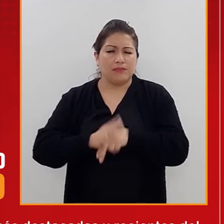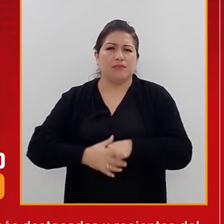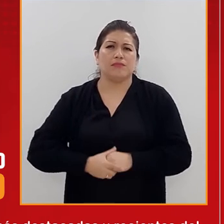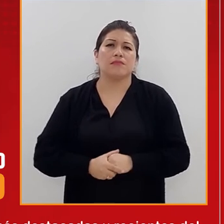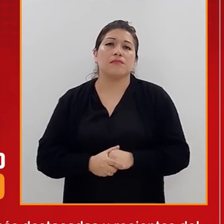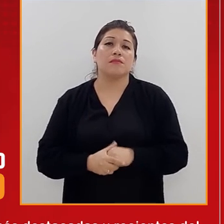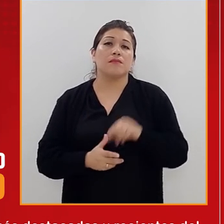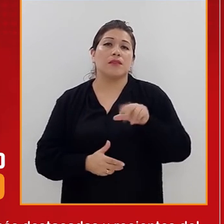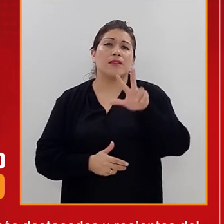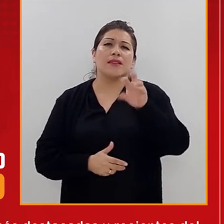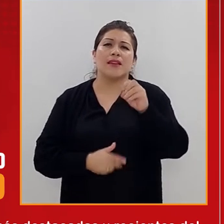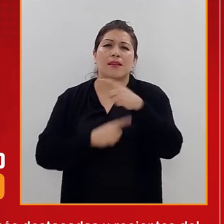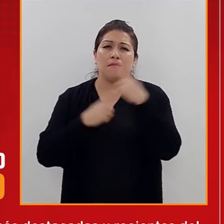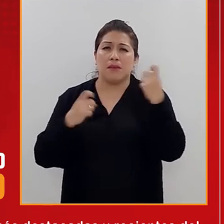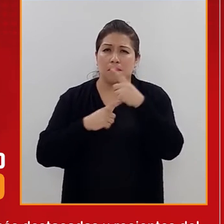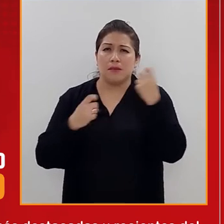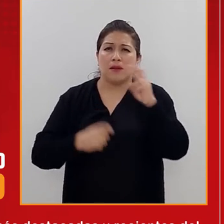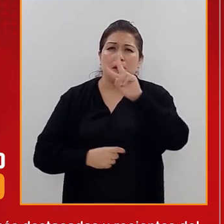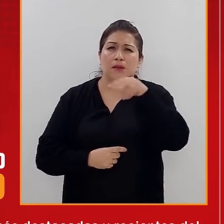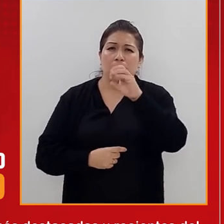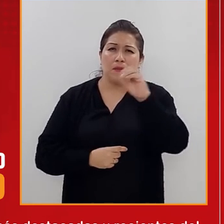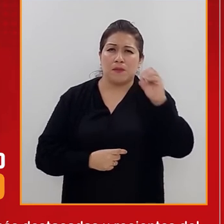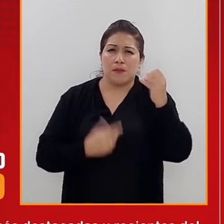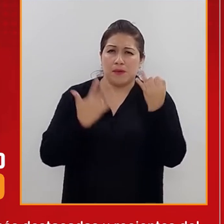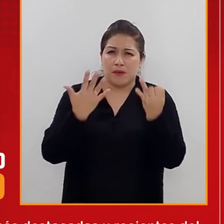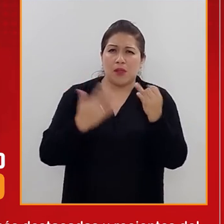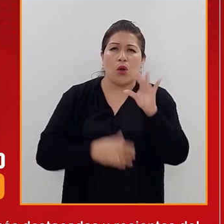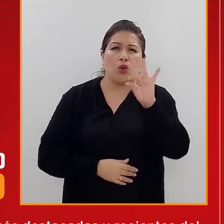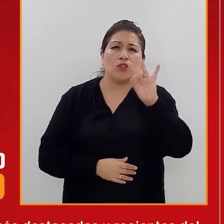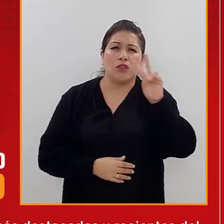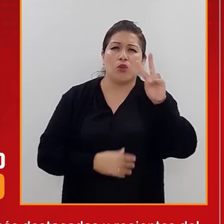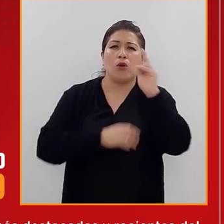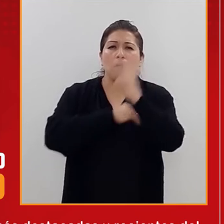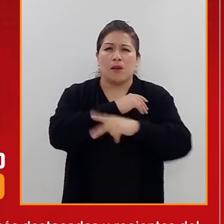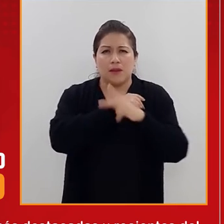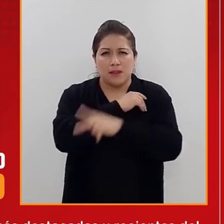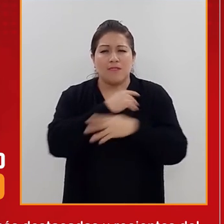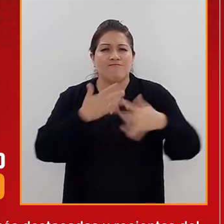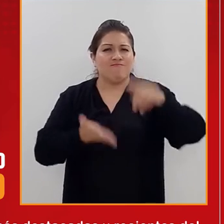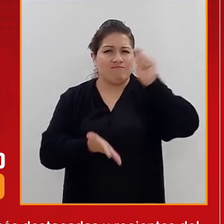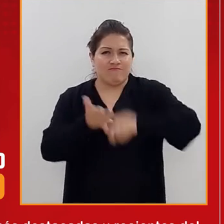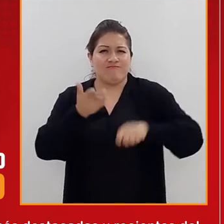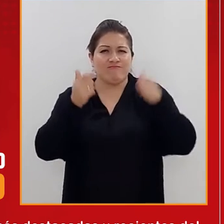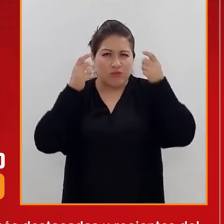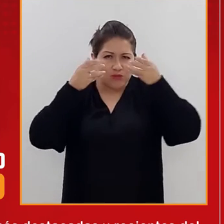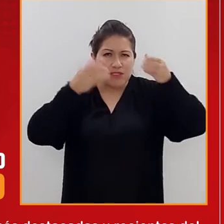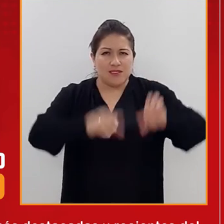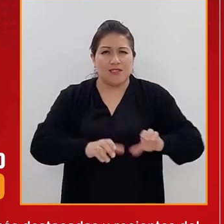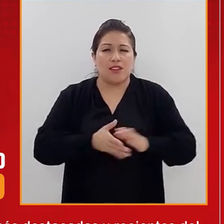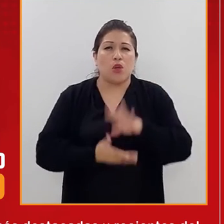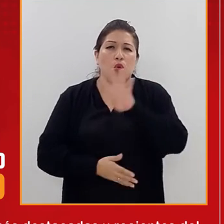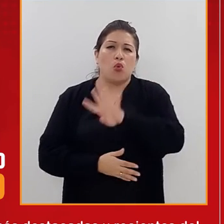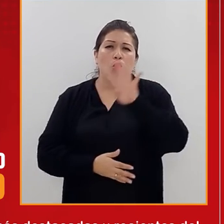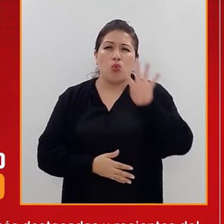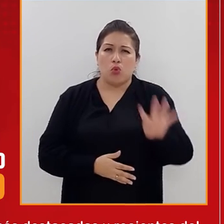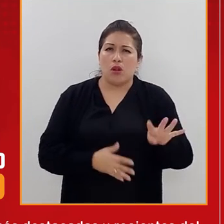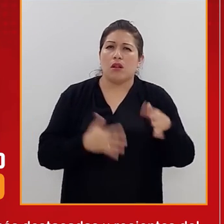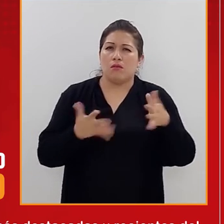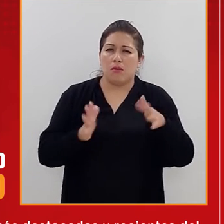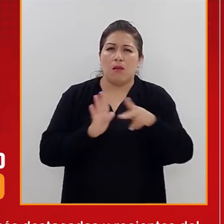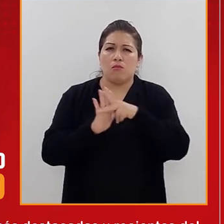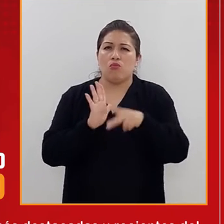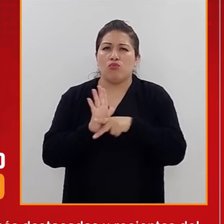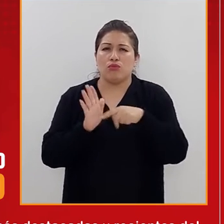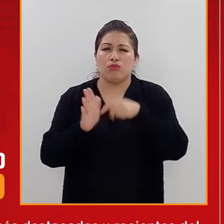cumplimiento para los Estados parte. El 30 de marzo del 2007, 82 países firmaron la Convención